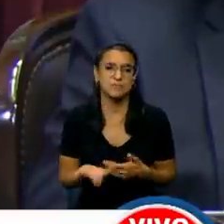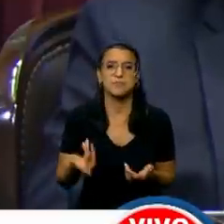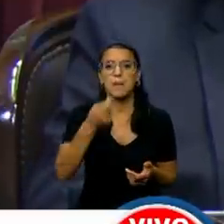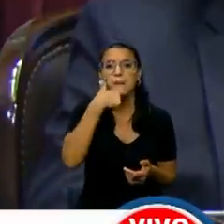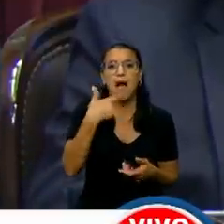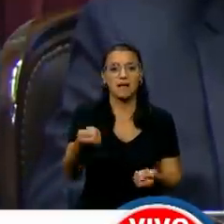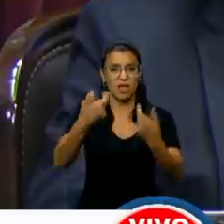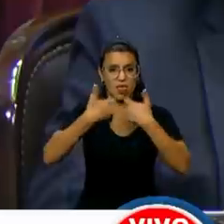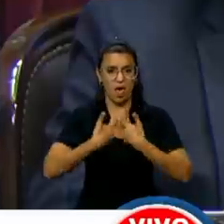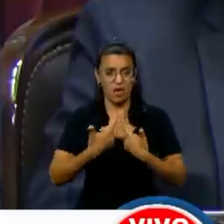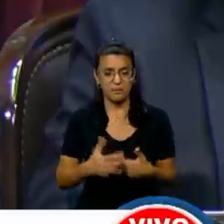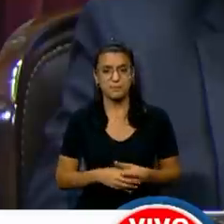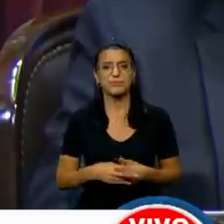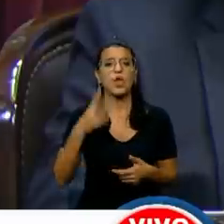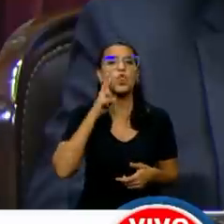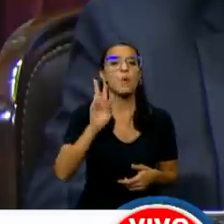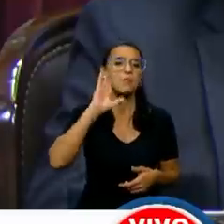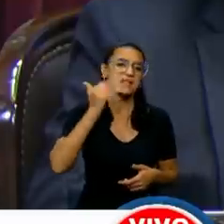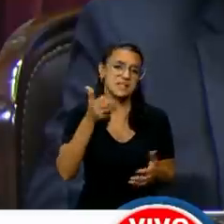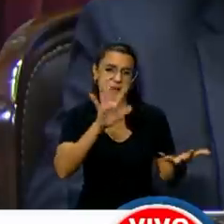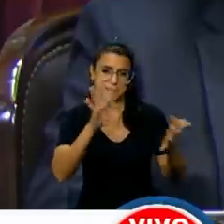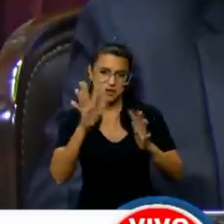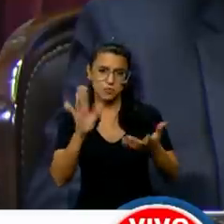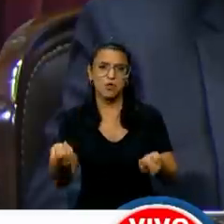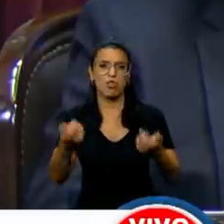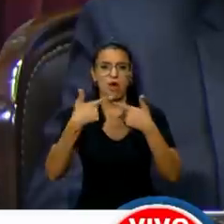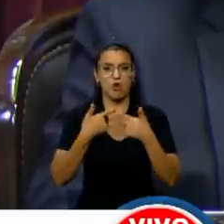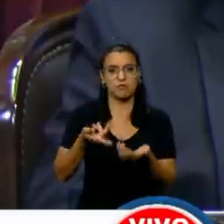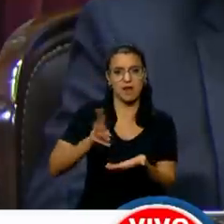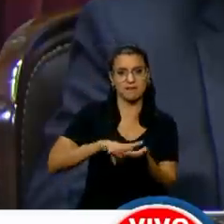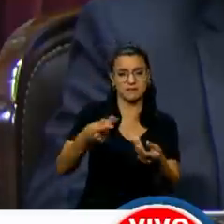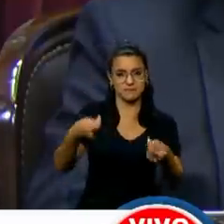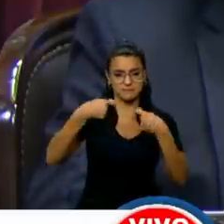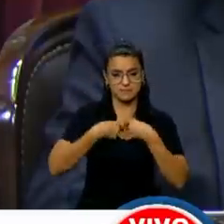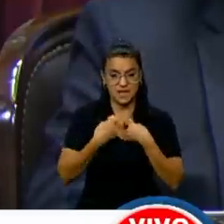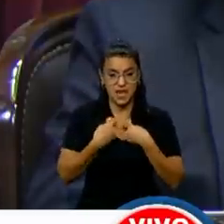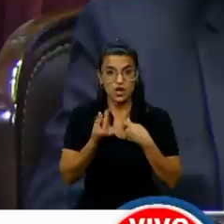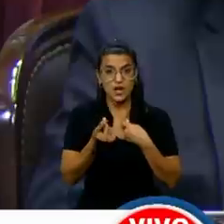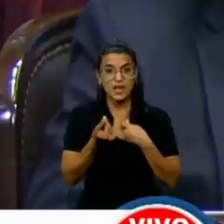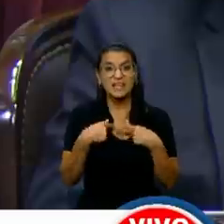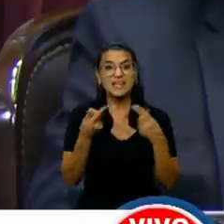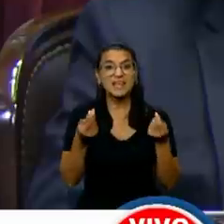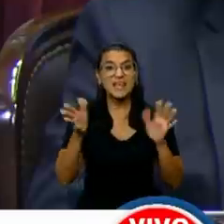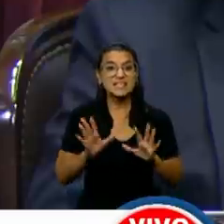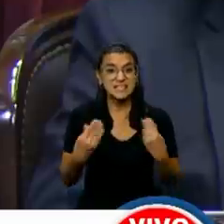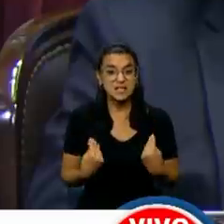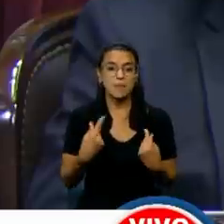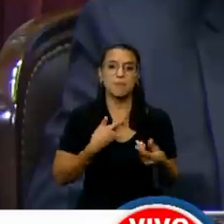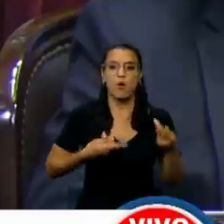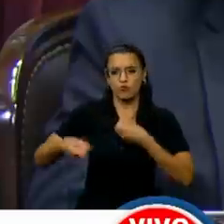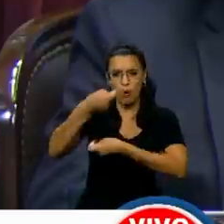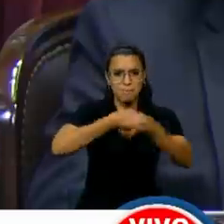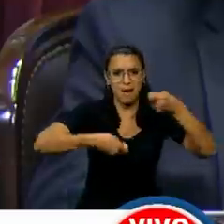macri en el 2016 aproximadamente cuando eso que hicimos nosotros lo primero que hicimos como